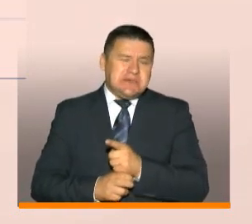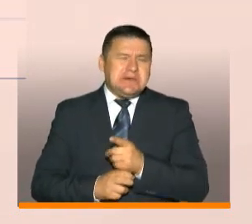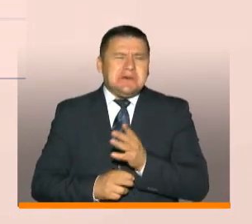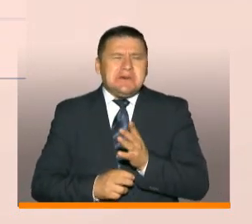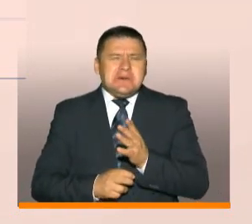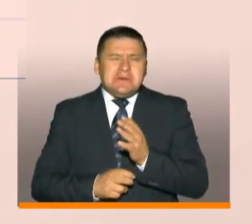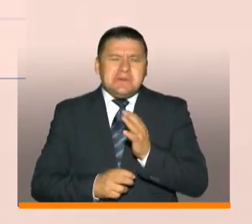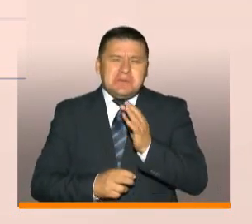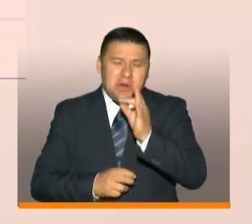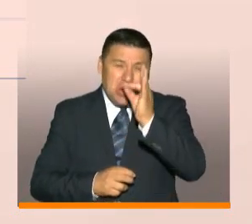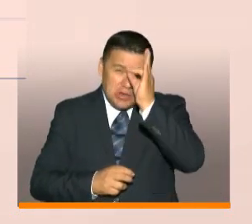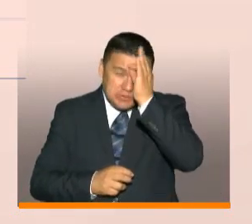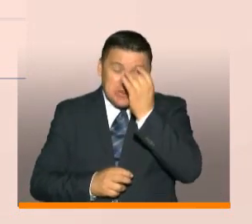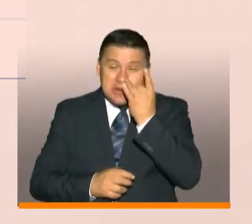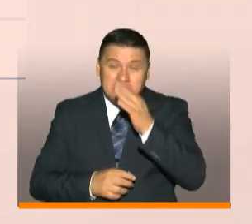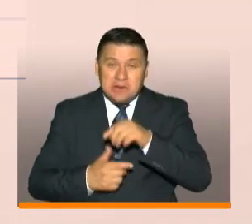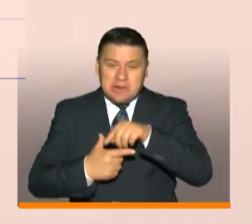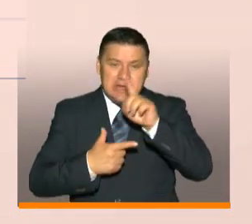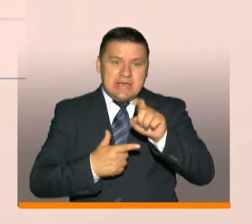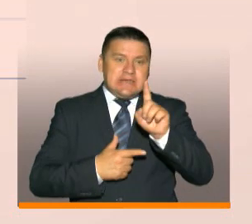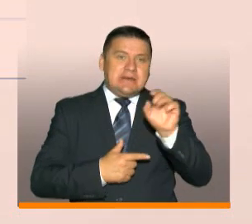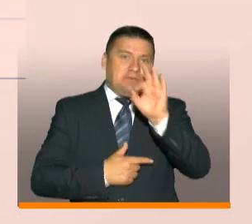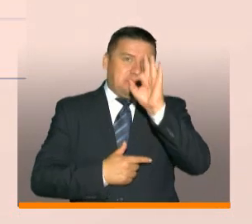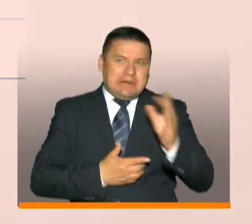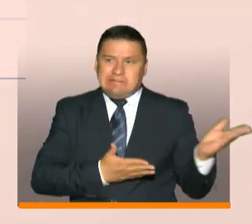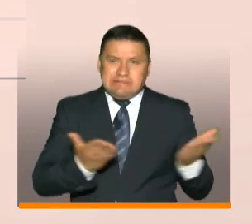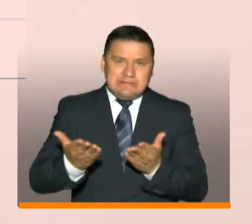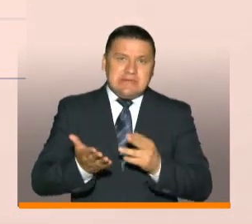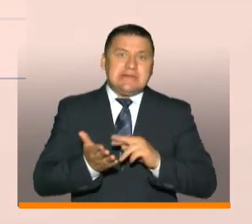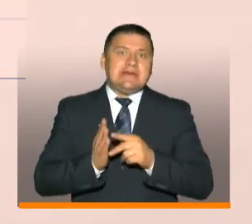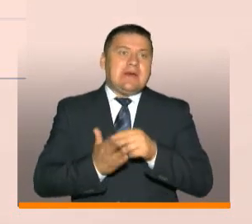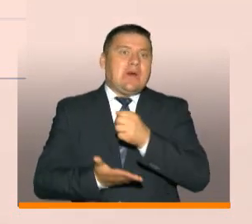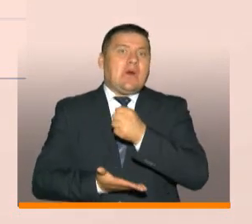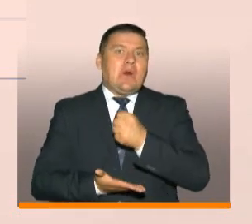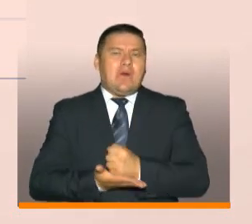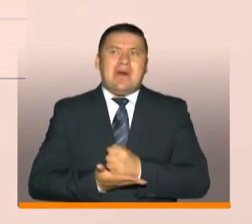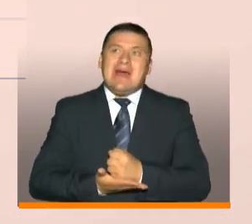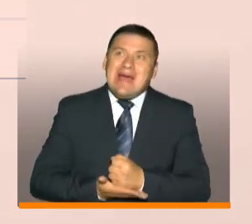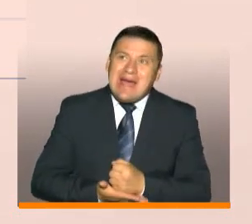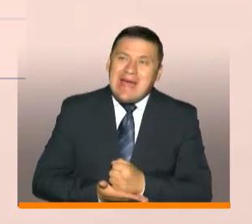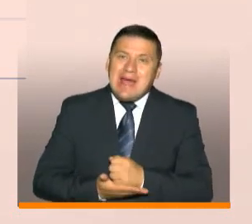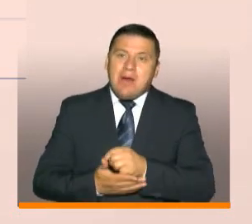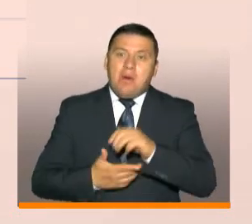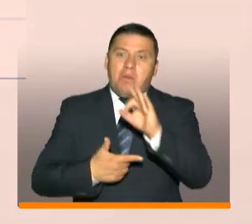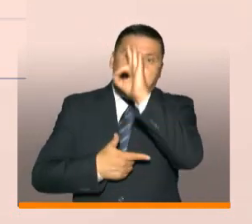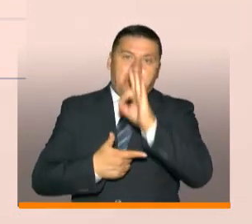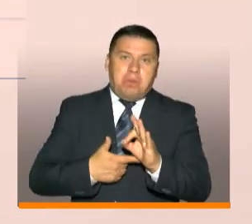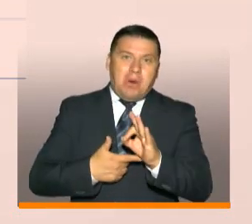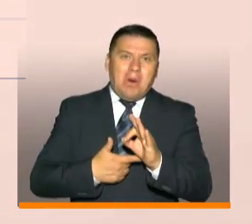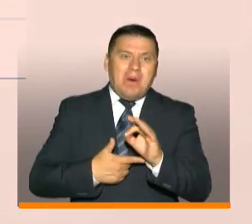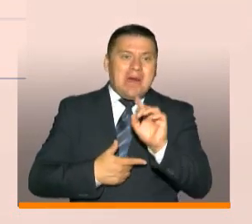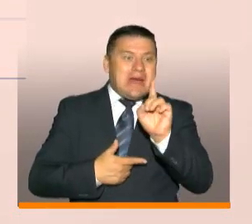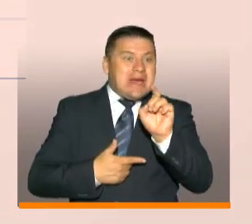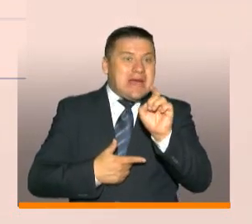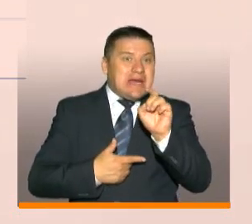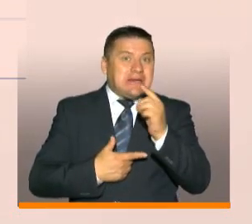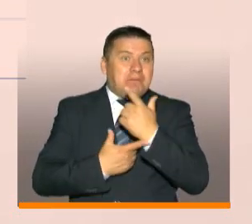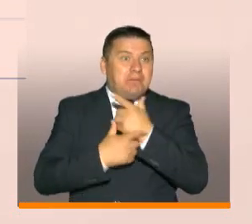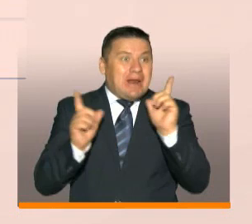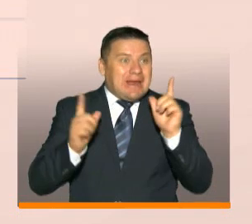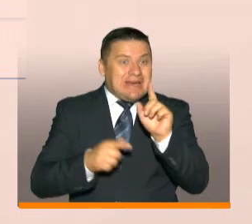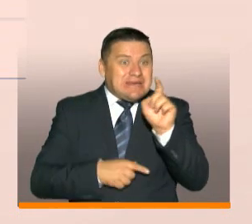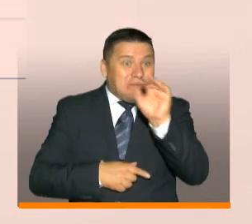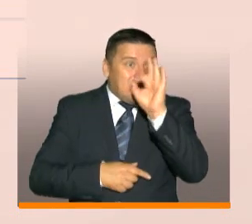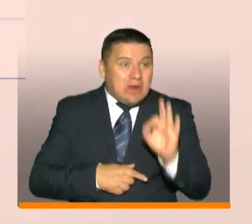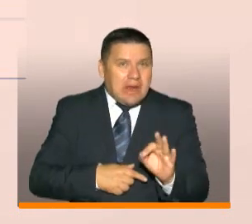disponibilidad de cuidado intensivo del 6%. Eso nos ha obligado a tomar unas medidas desde el punto de vista de ampliación de la